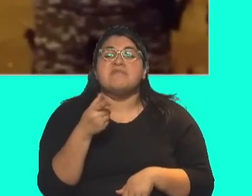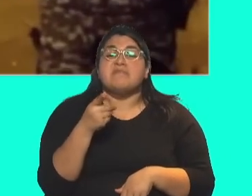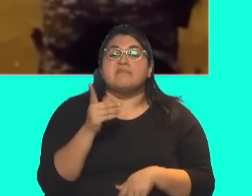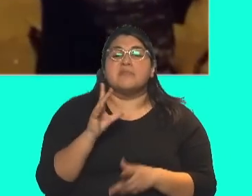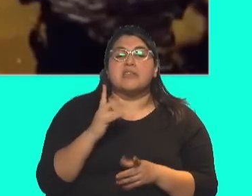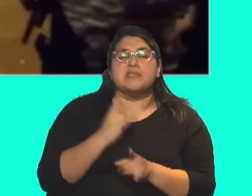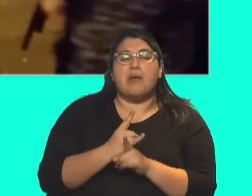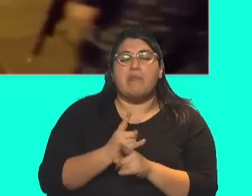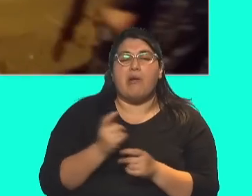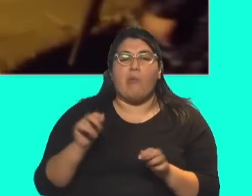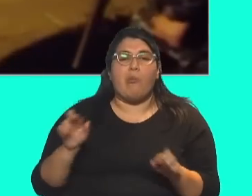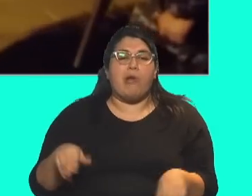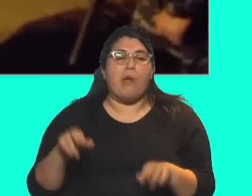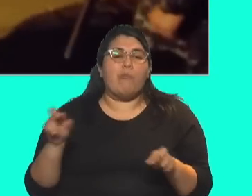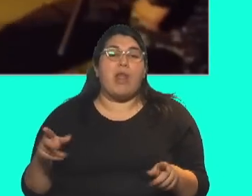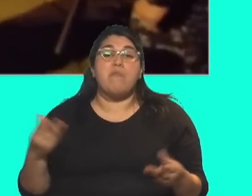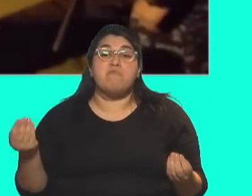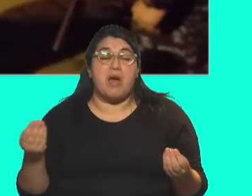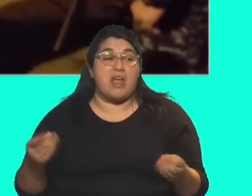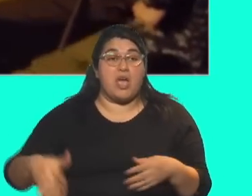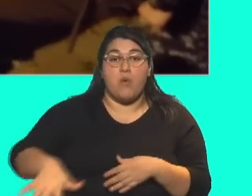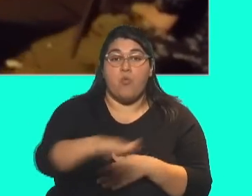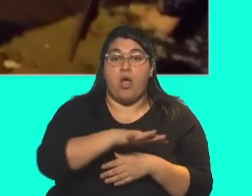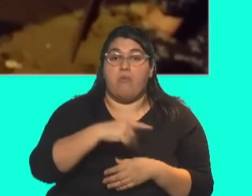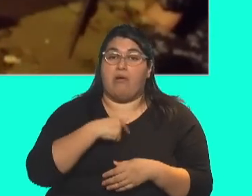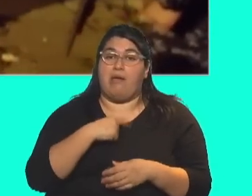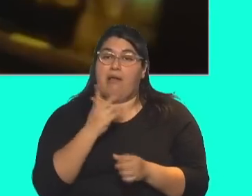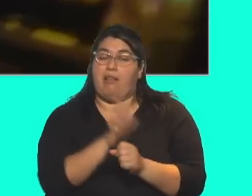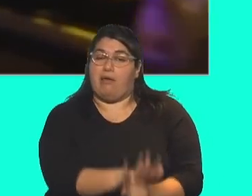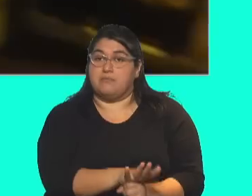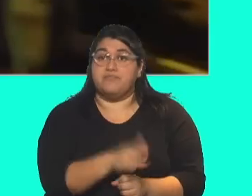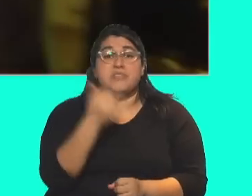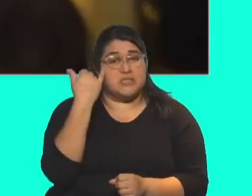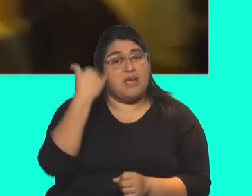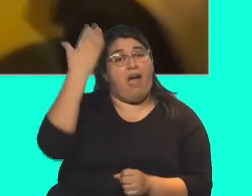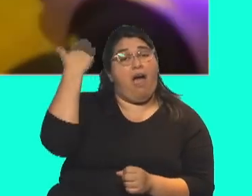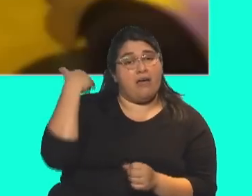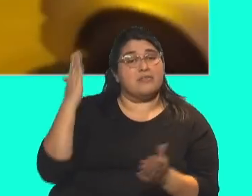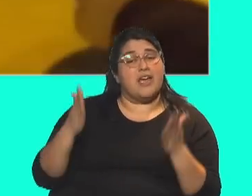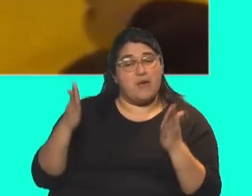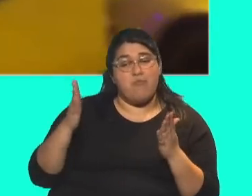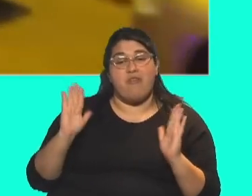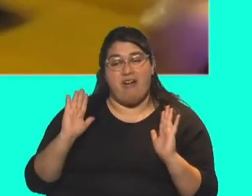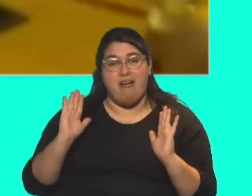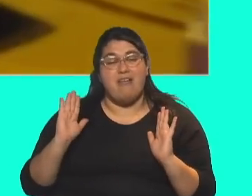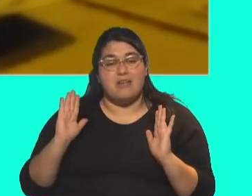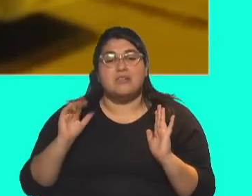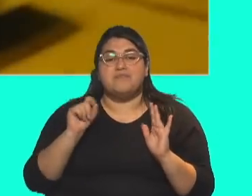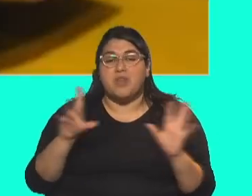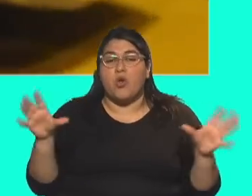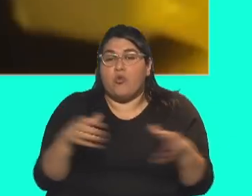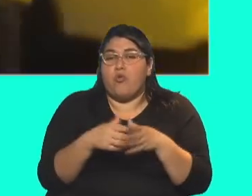suprimir los liderazgos populares lo hizo hace medio siglo y como para mí no hay ninguna derecha moderna sino que es una derecha